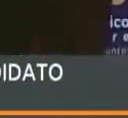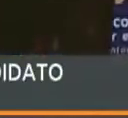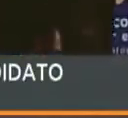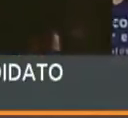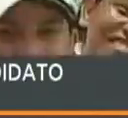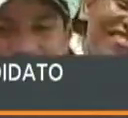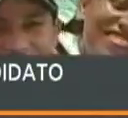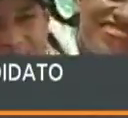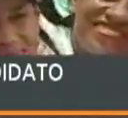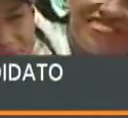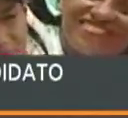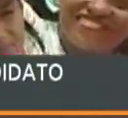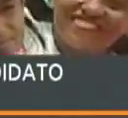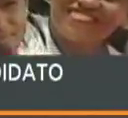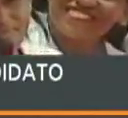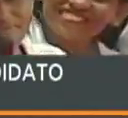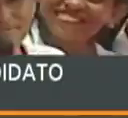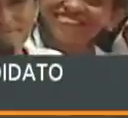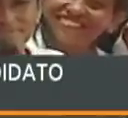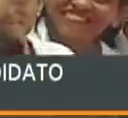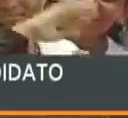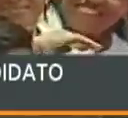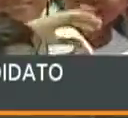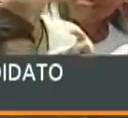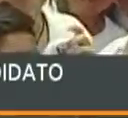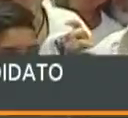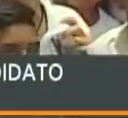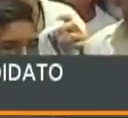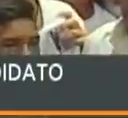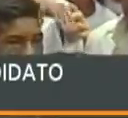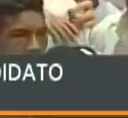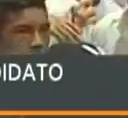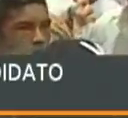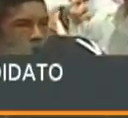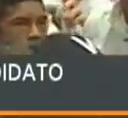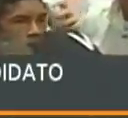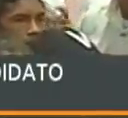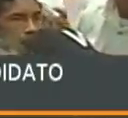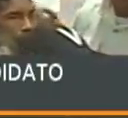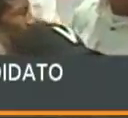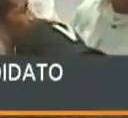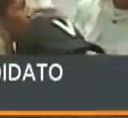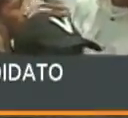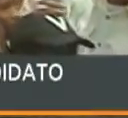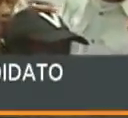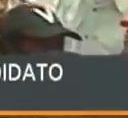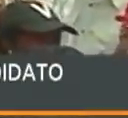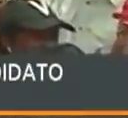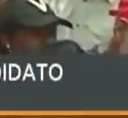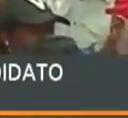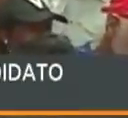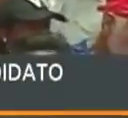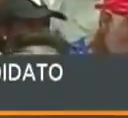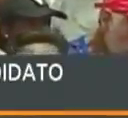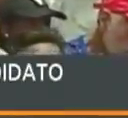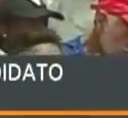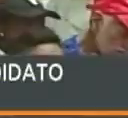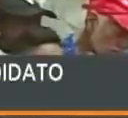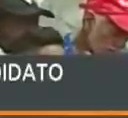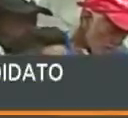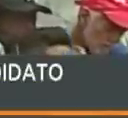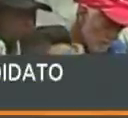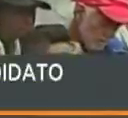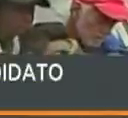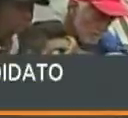nuestro compañero, nuestro hermano, nuestro candidato, el presidente Nicolás Maduro.